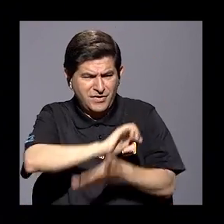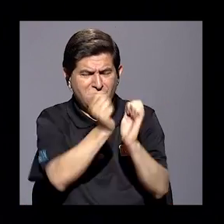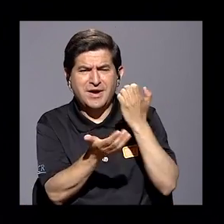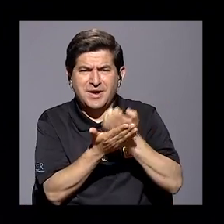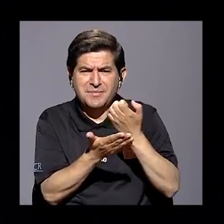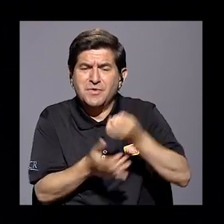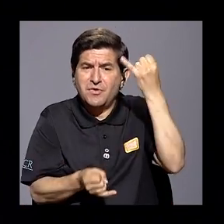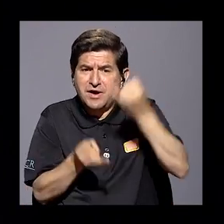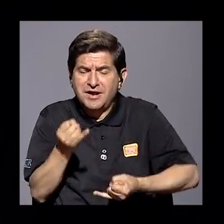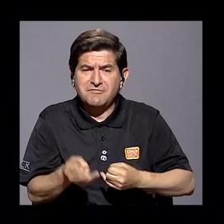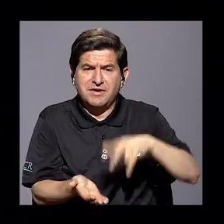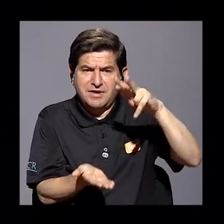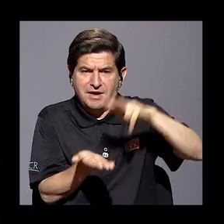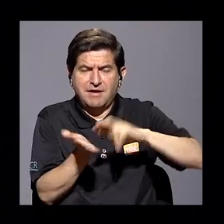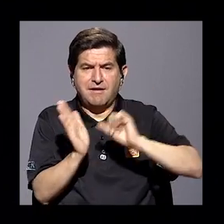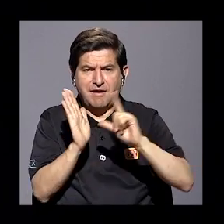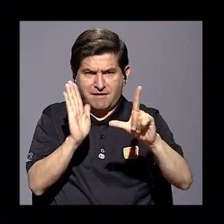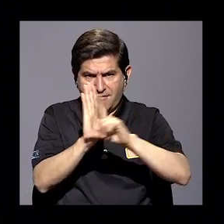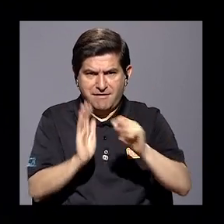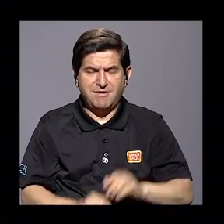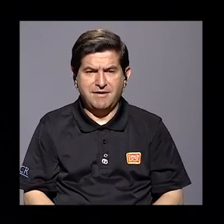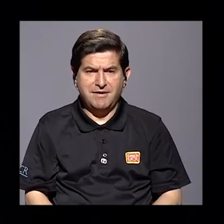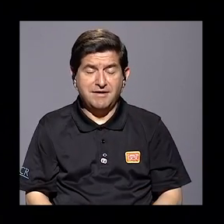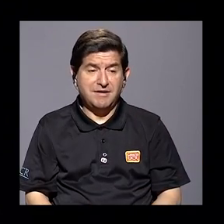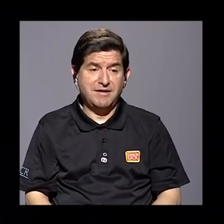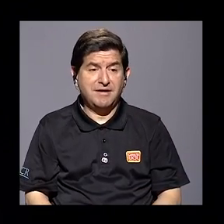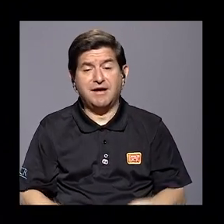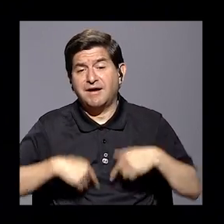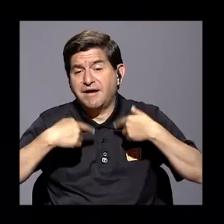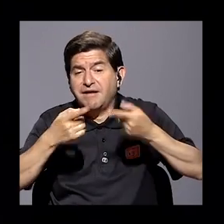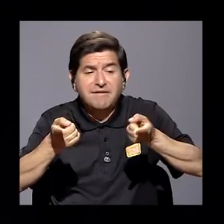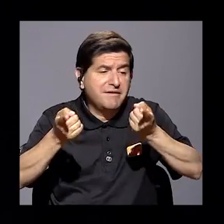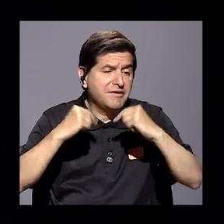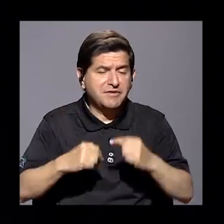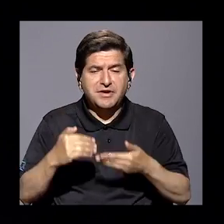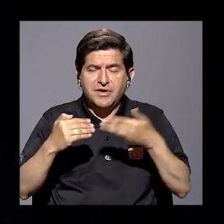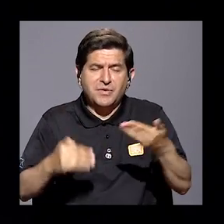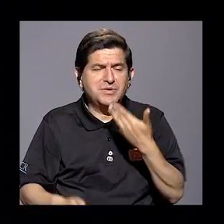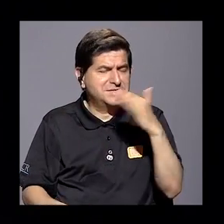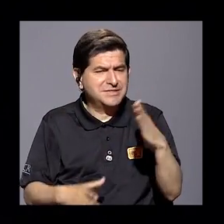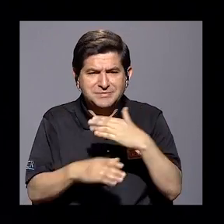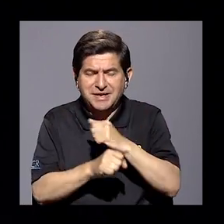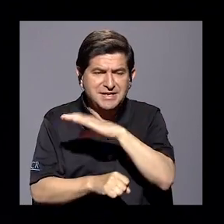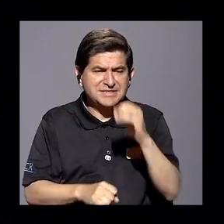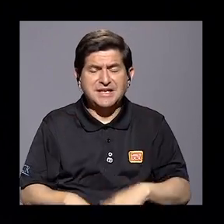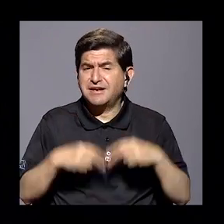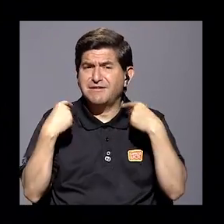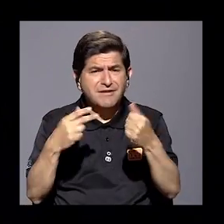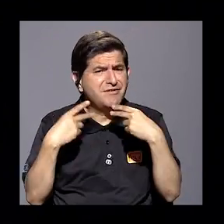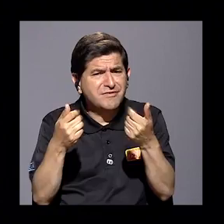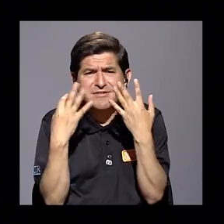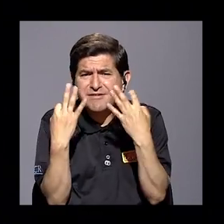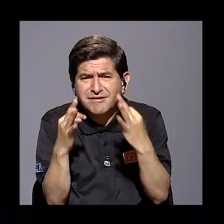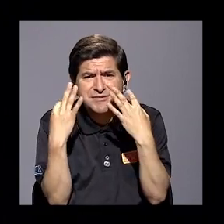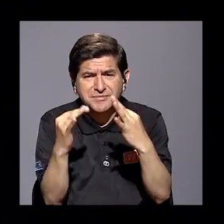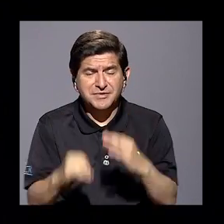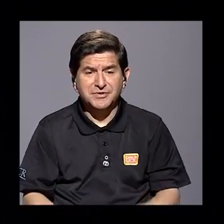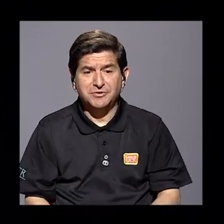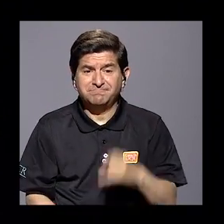que la reforma fiscal que al final aprobó la asamblea legislativa entre idas y venidas entre cosas mal hechas y a la carrera terminó